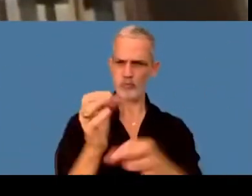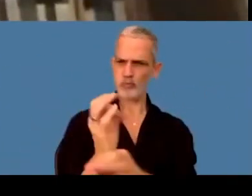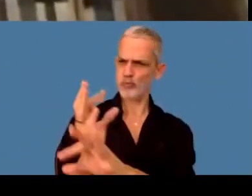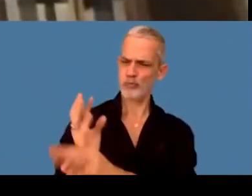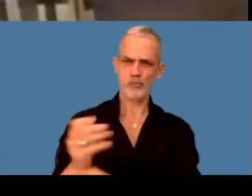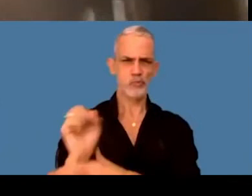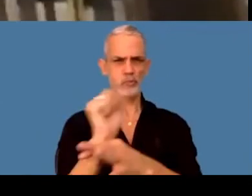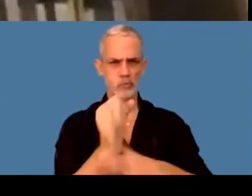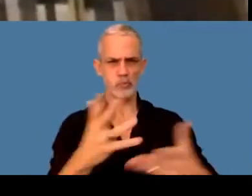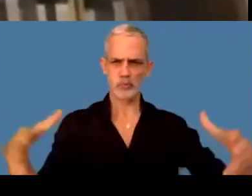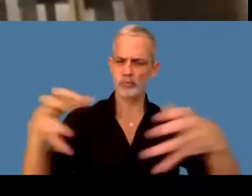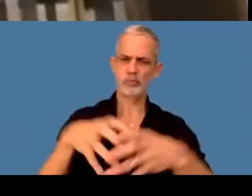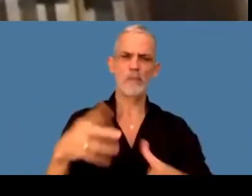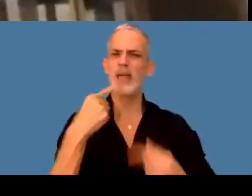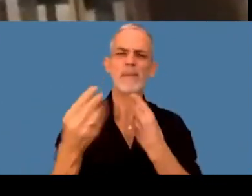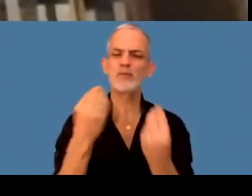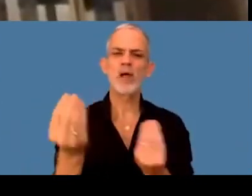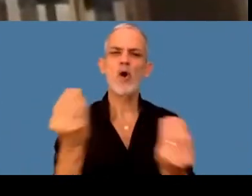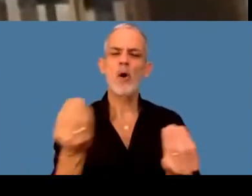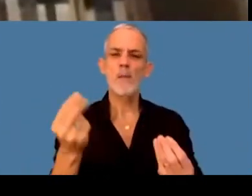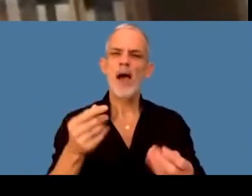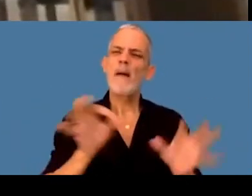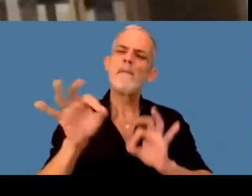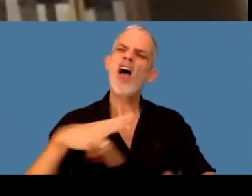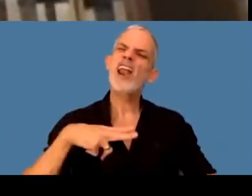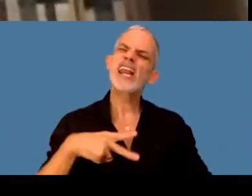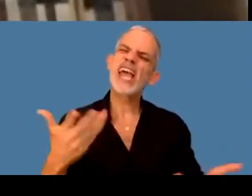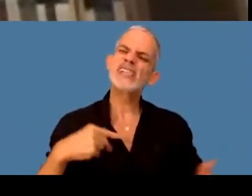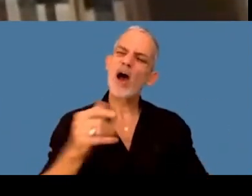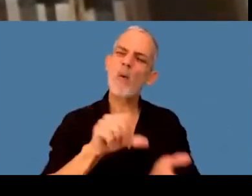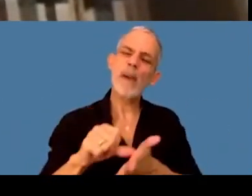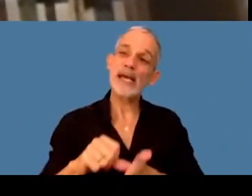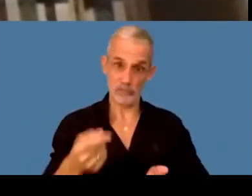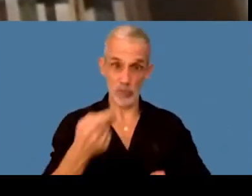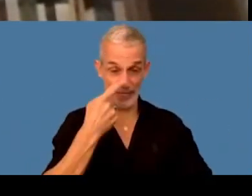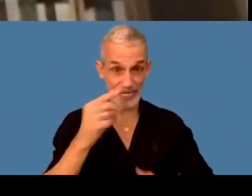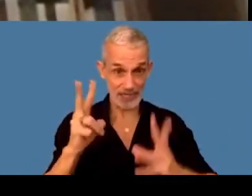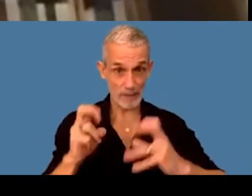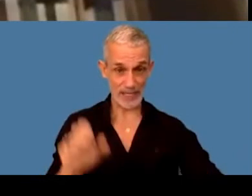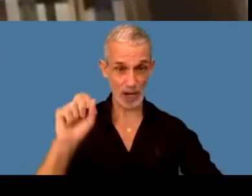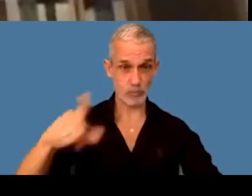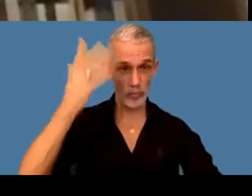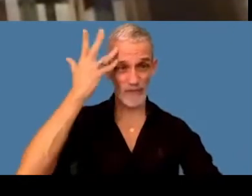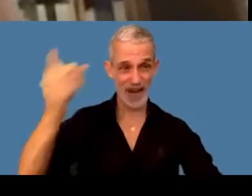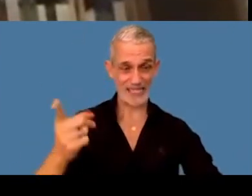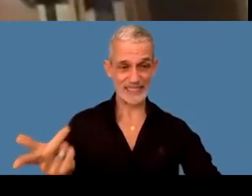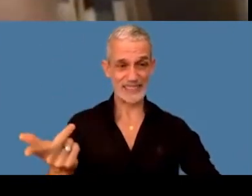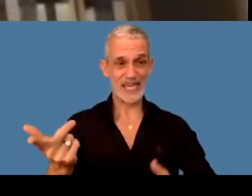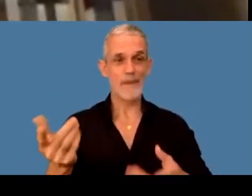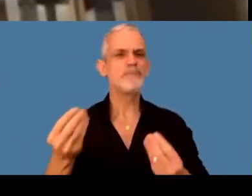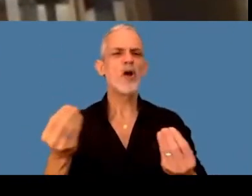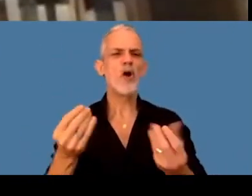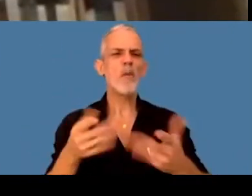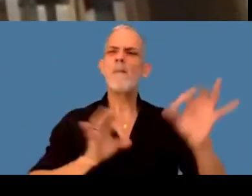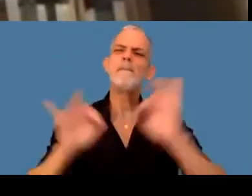sectores, etcétera, etcétera, para decir cómo mido la riqueza de un país. Es muy interesante el estudio que se hizo. ¿Con qué la mido? Bueno,